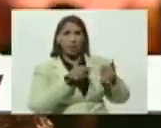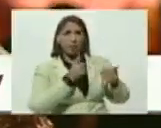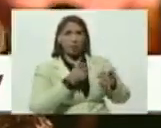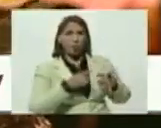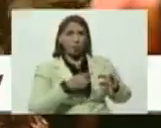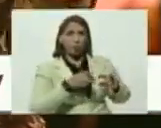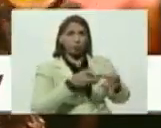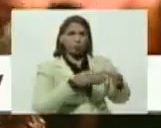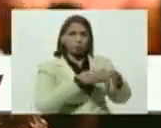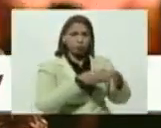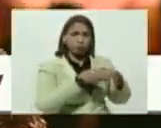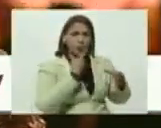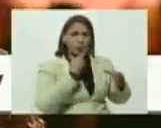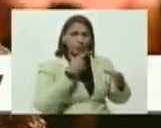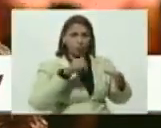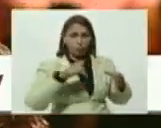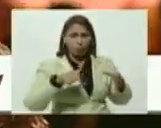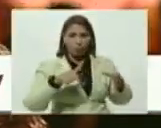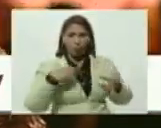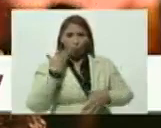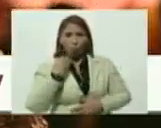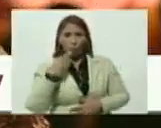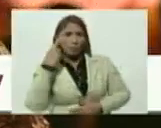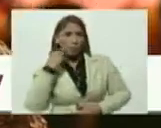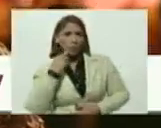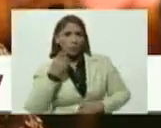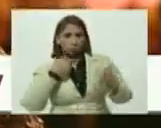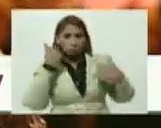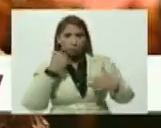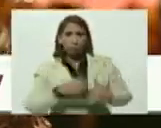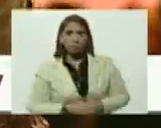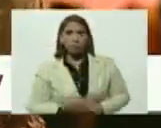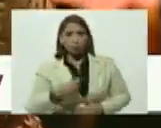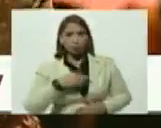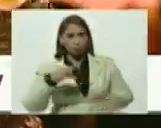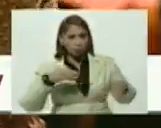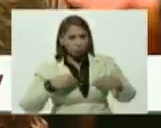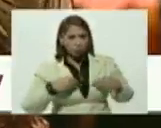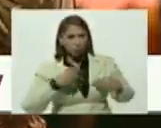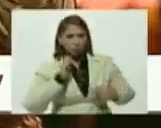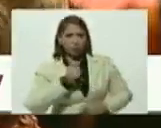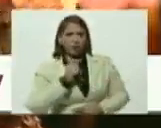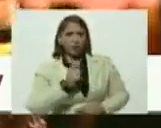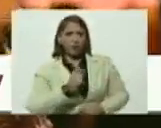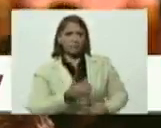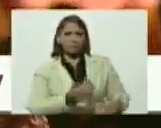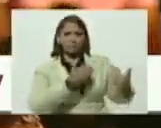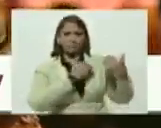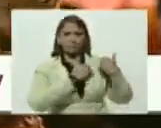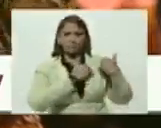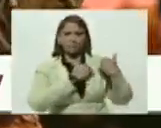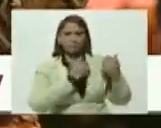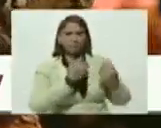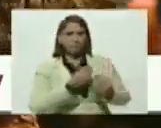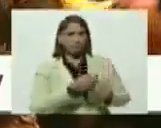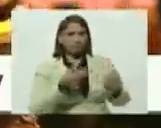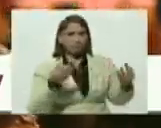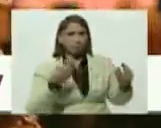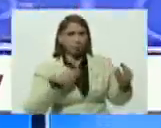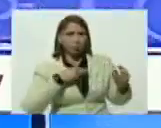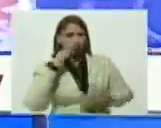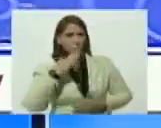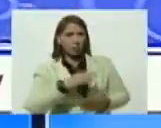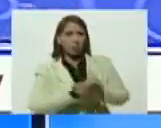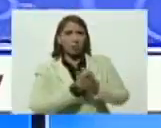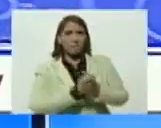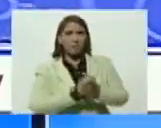partido político, hoy los jóvenes bolivarianos y chavistas estamos asumiendo tareas extraordinarias. Y ahí vemos al